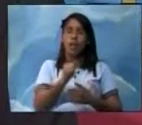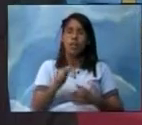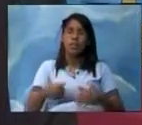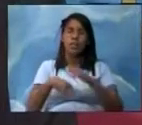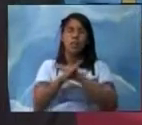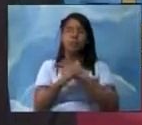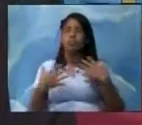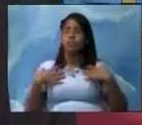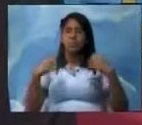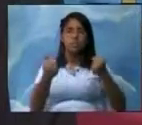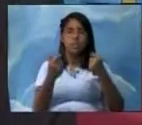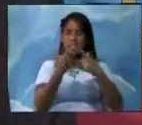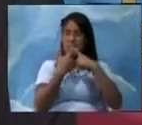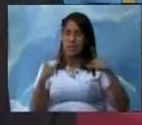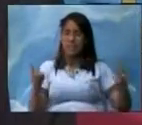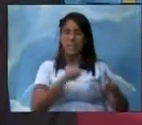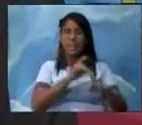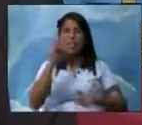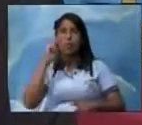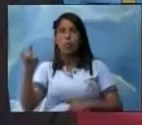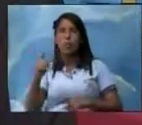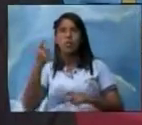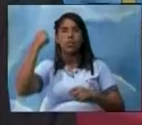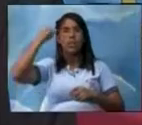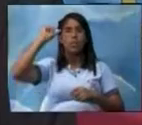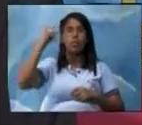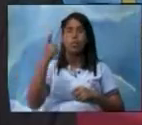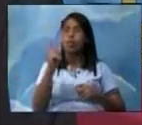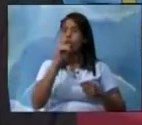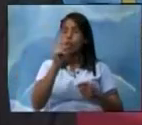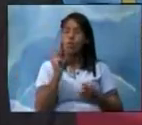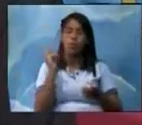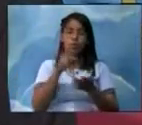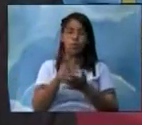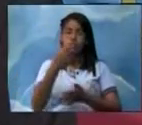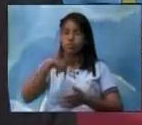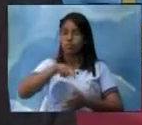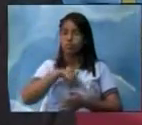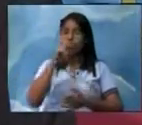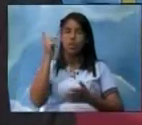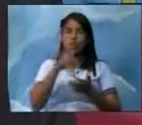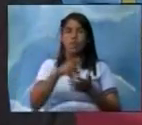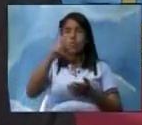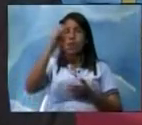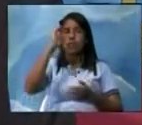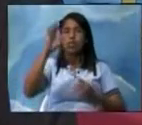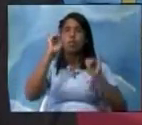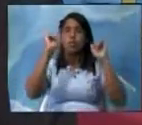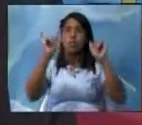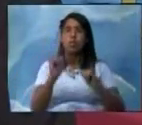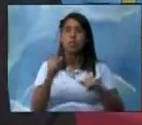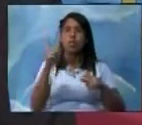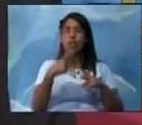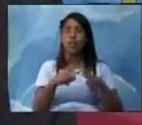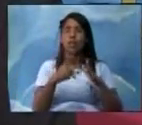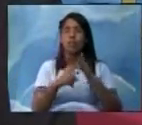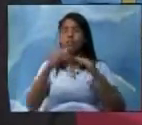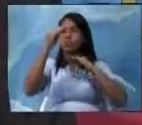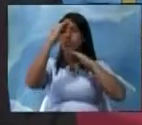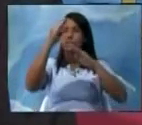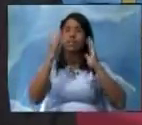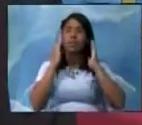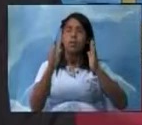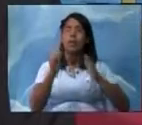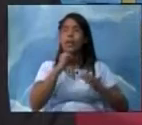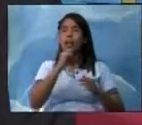salido sanado libertado libre de demonios recordemos que no fuimos nosotros sino que fue Dios y una de las cosas que me llama